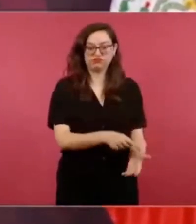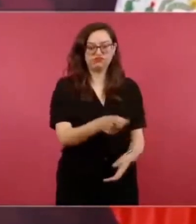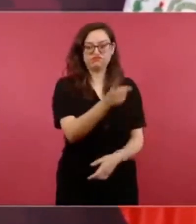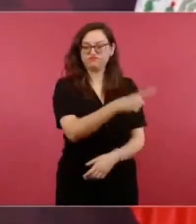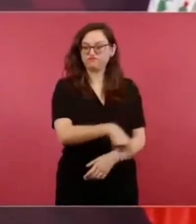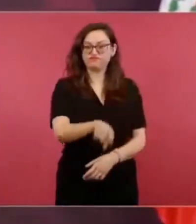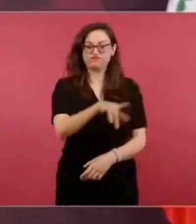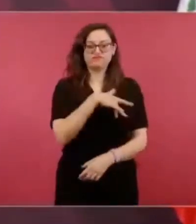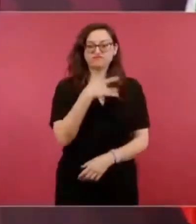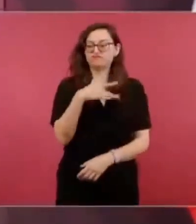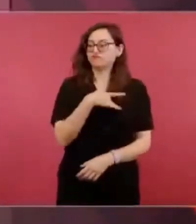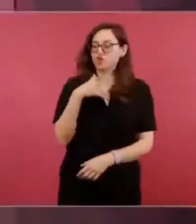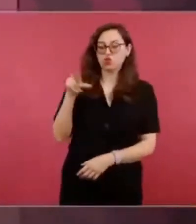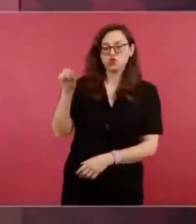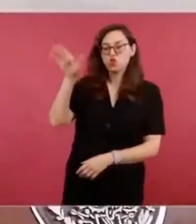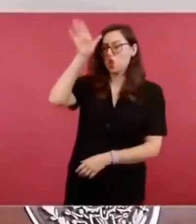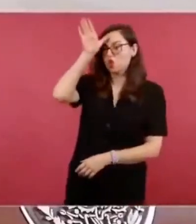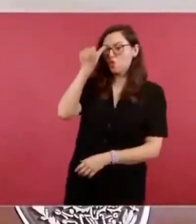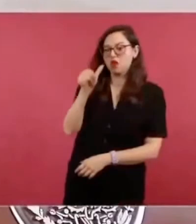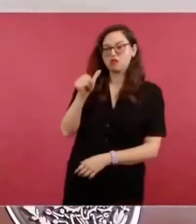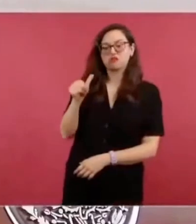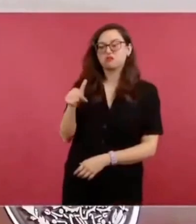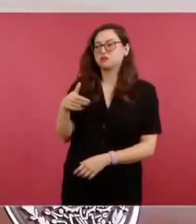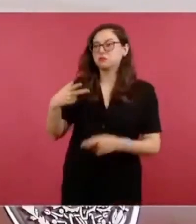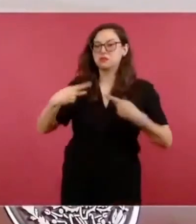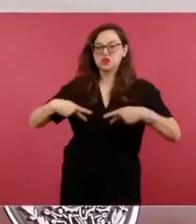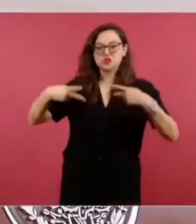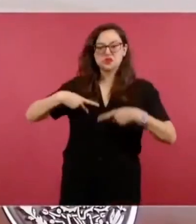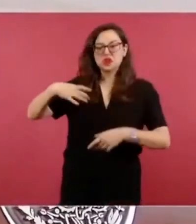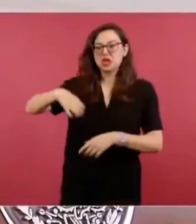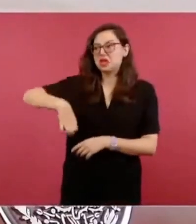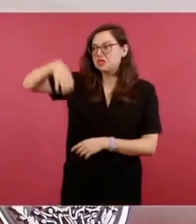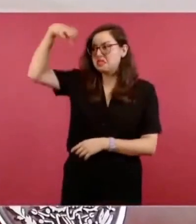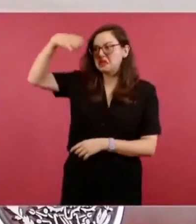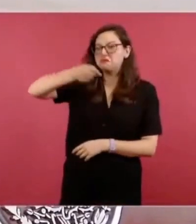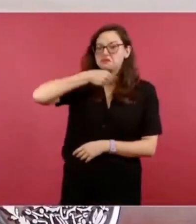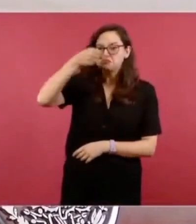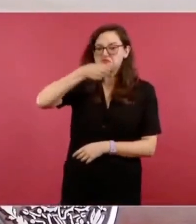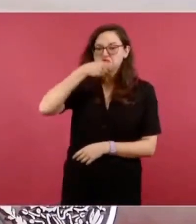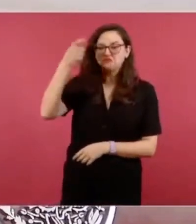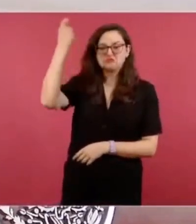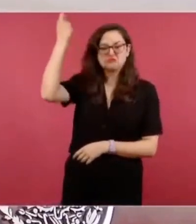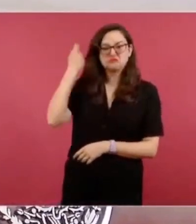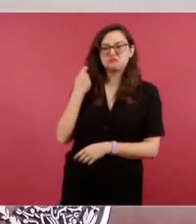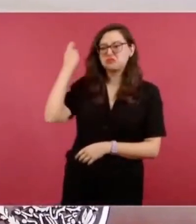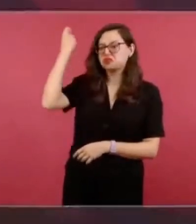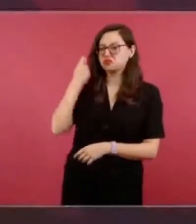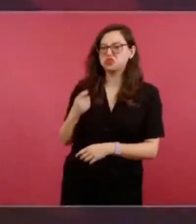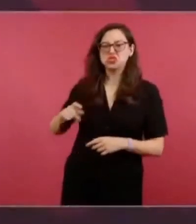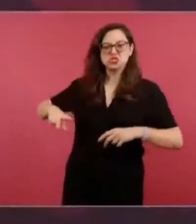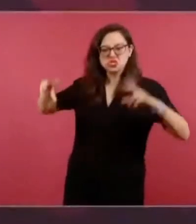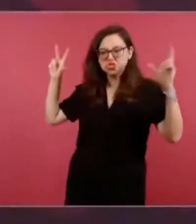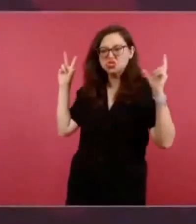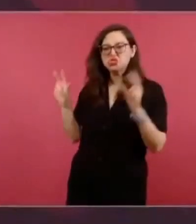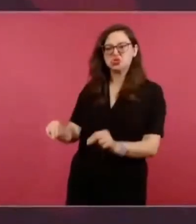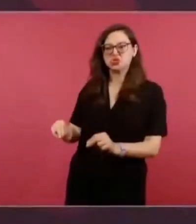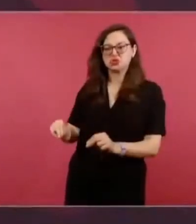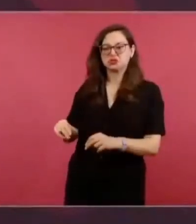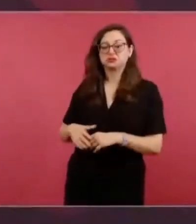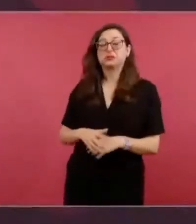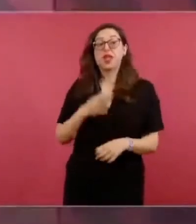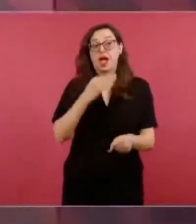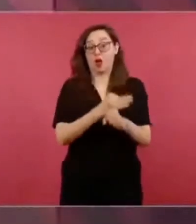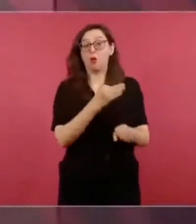en las pensiones a los adultos mayores. Lo puedo garantizar, aunque ahora